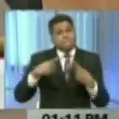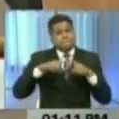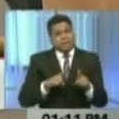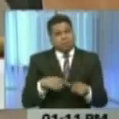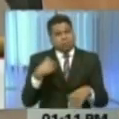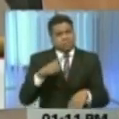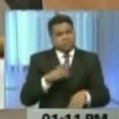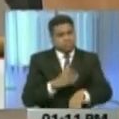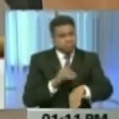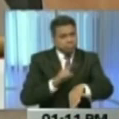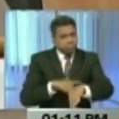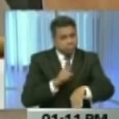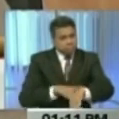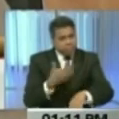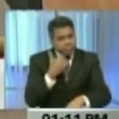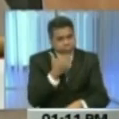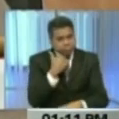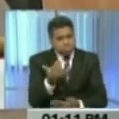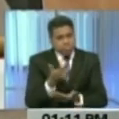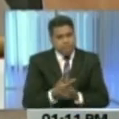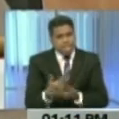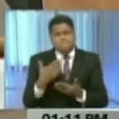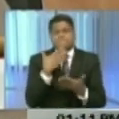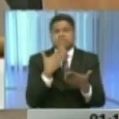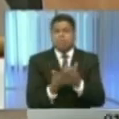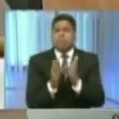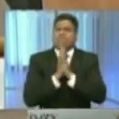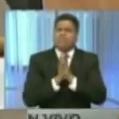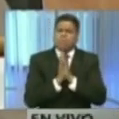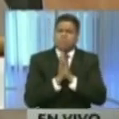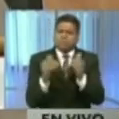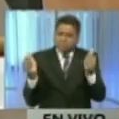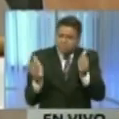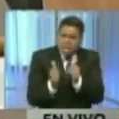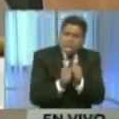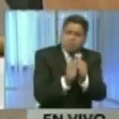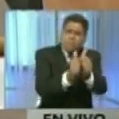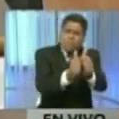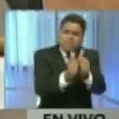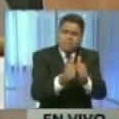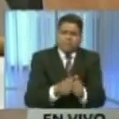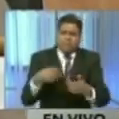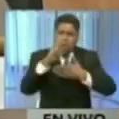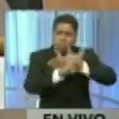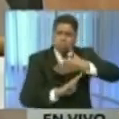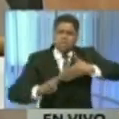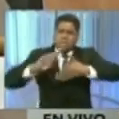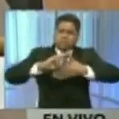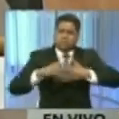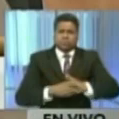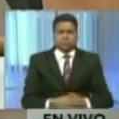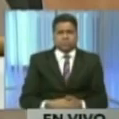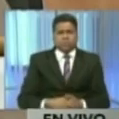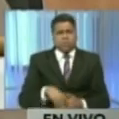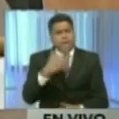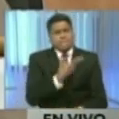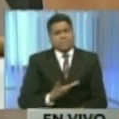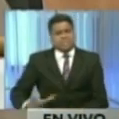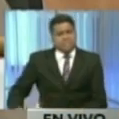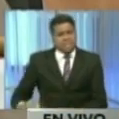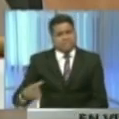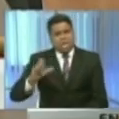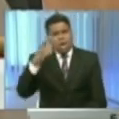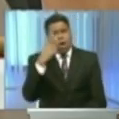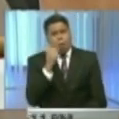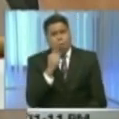Maduro pidió el acompañamiento de UNASUR y de los expresidentes José Luis Rodríguez Zapatero